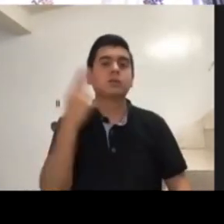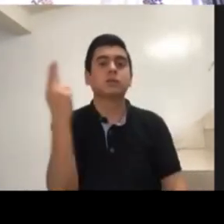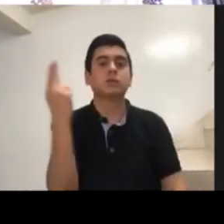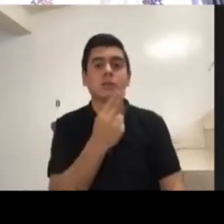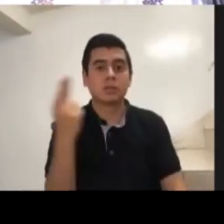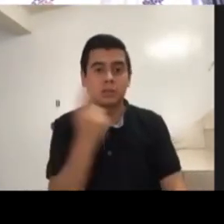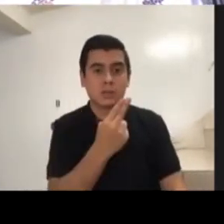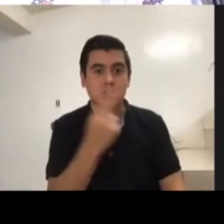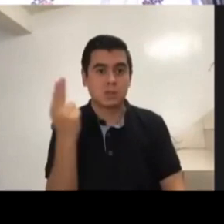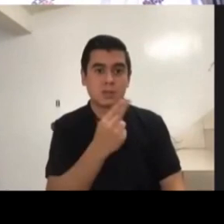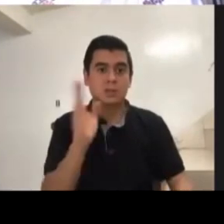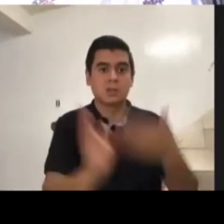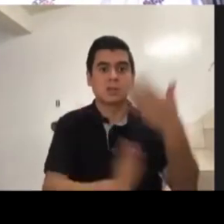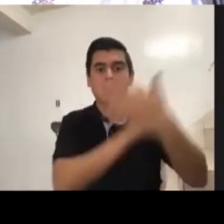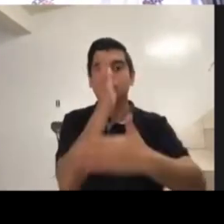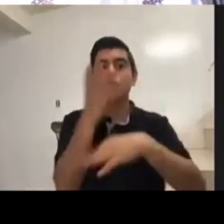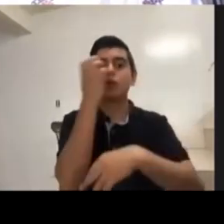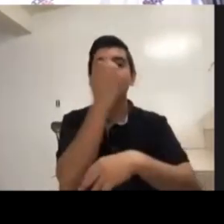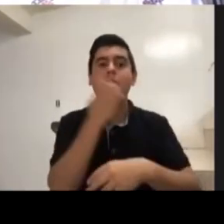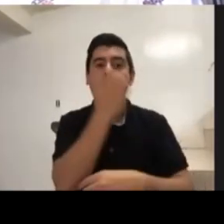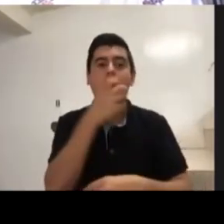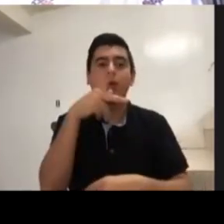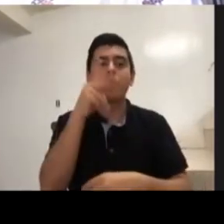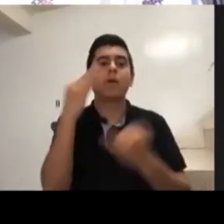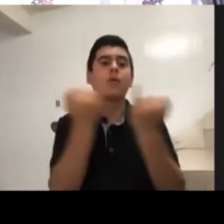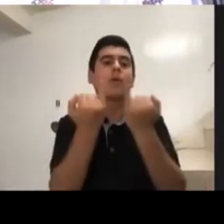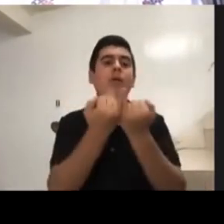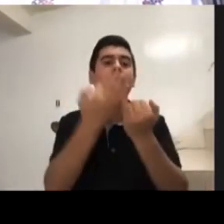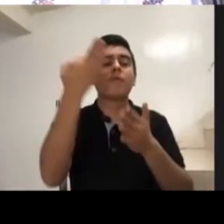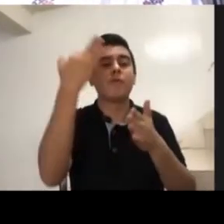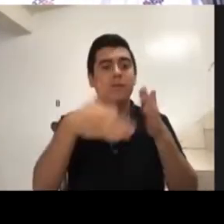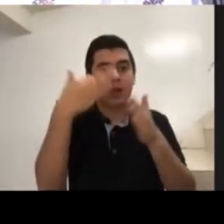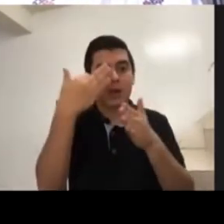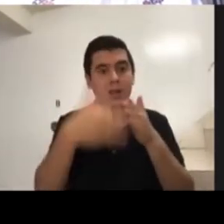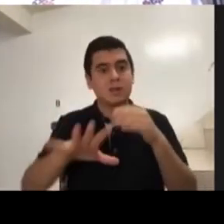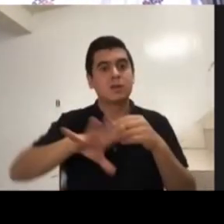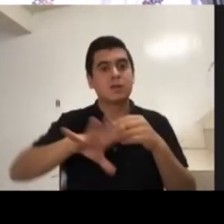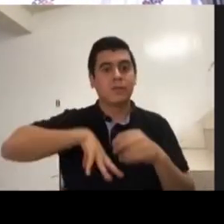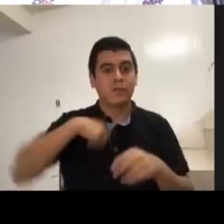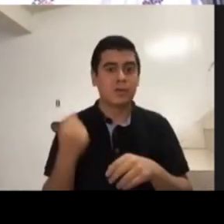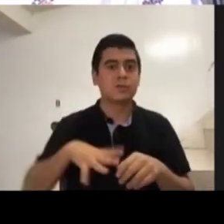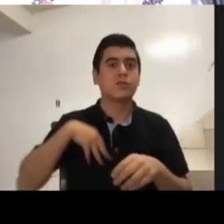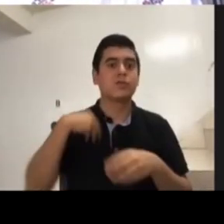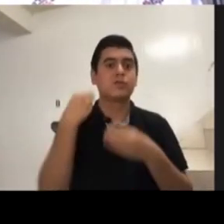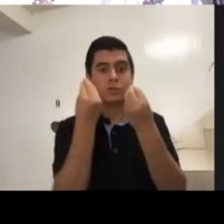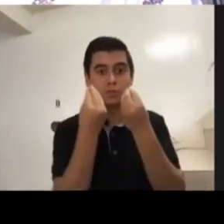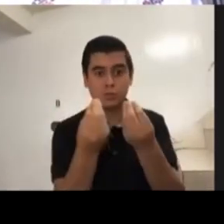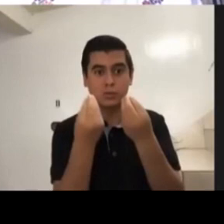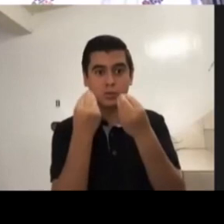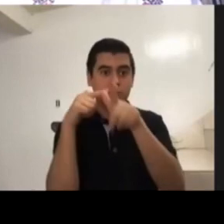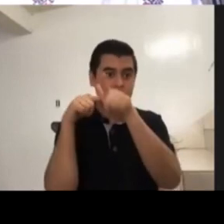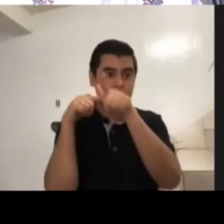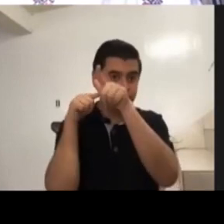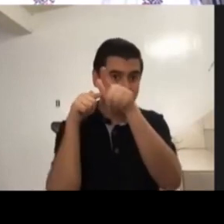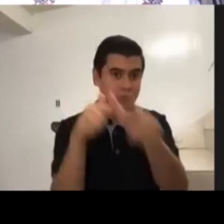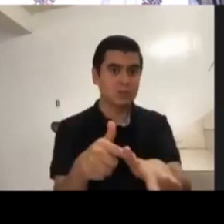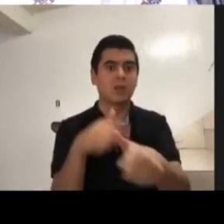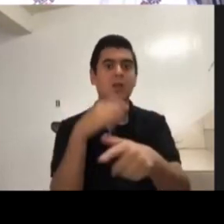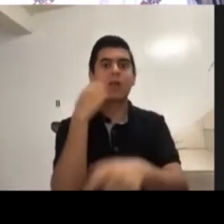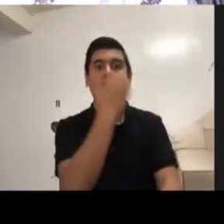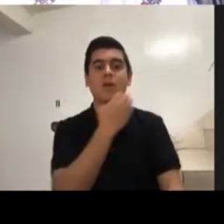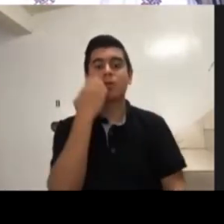la escuela, sino que además tenemos que lograr, como se ha insistido mucho también, que permanezca en la escuela y que egrese en